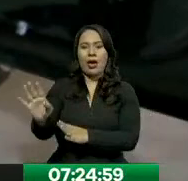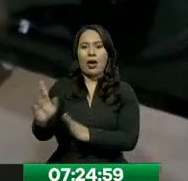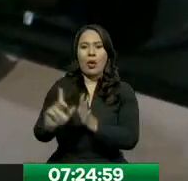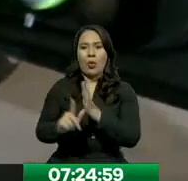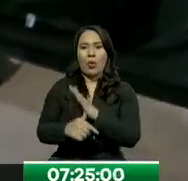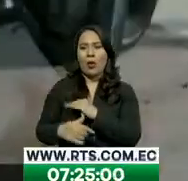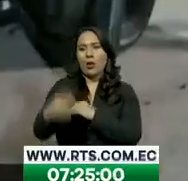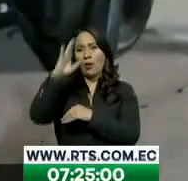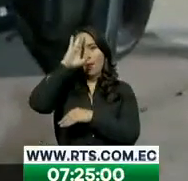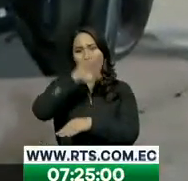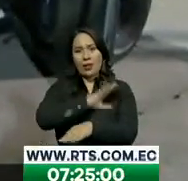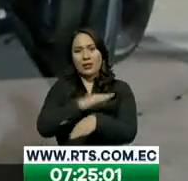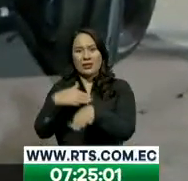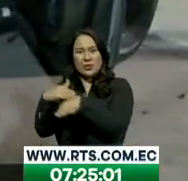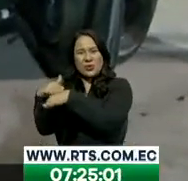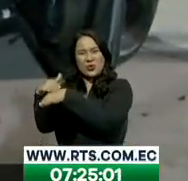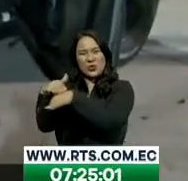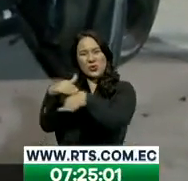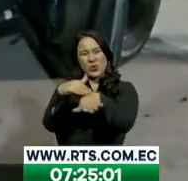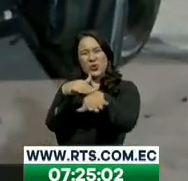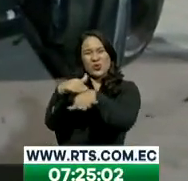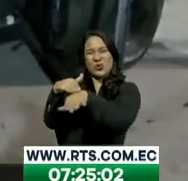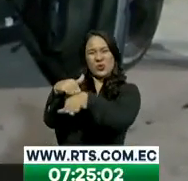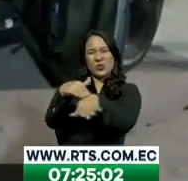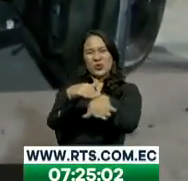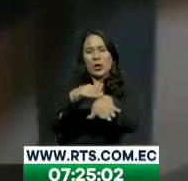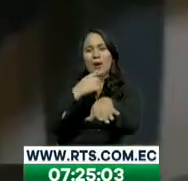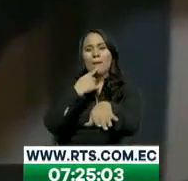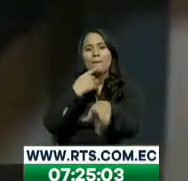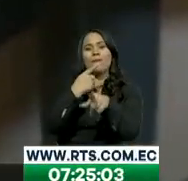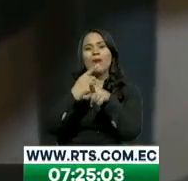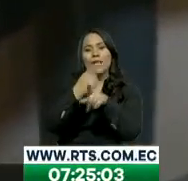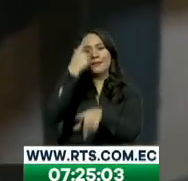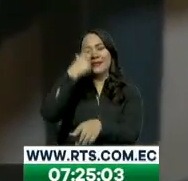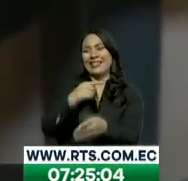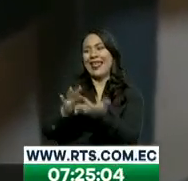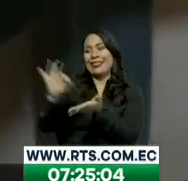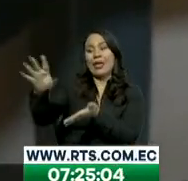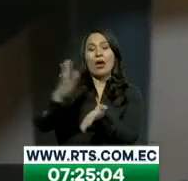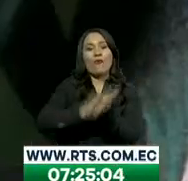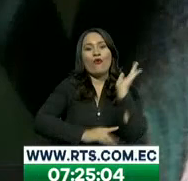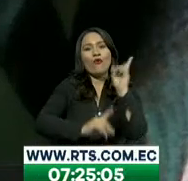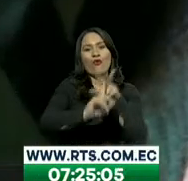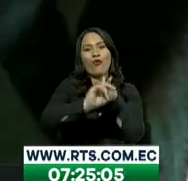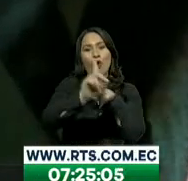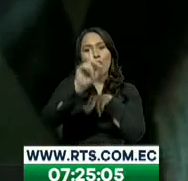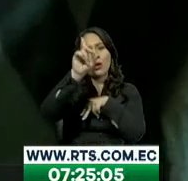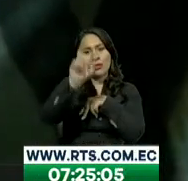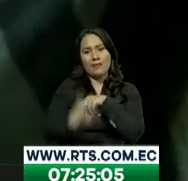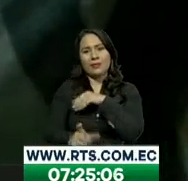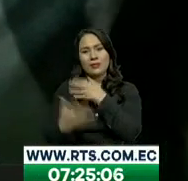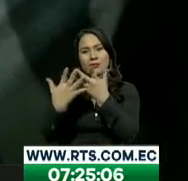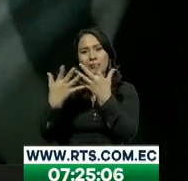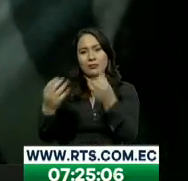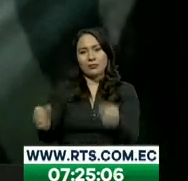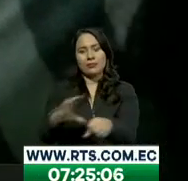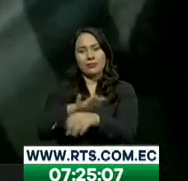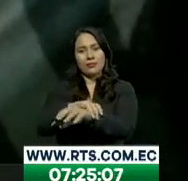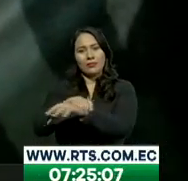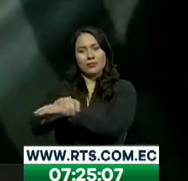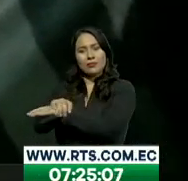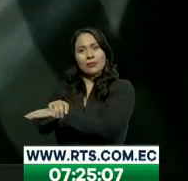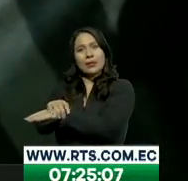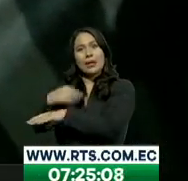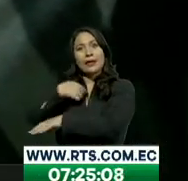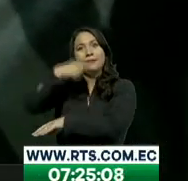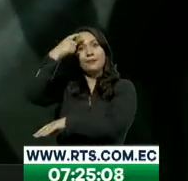una persecución por parte de los policías motorizados. Una persona fue detenida. La detención del ciudadano que iba manejando